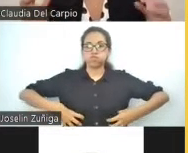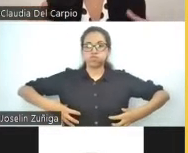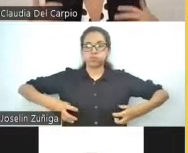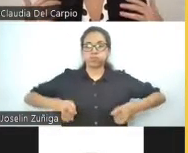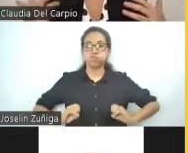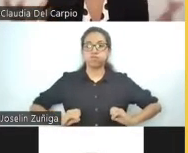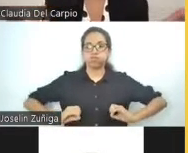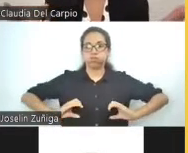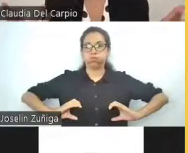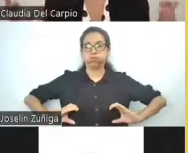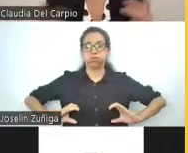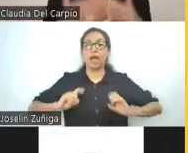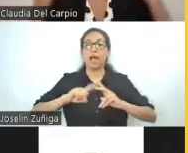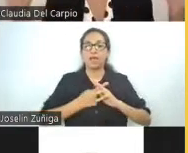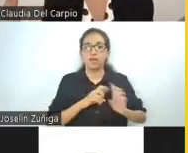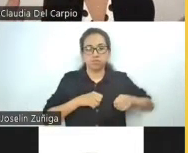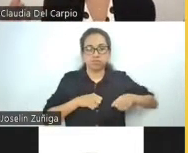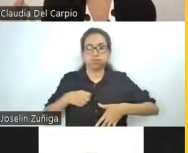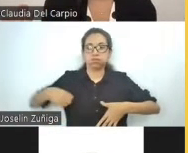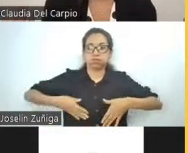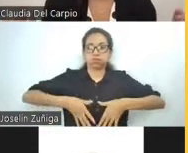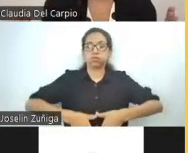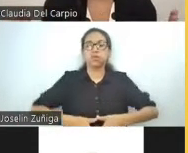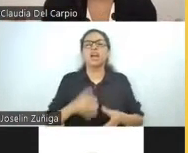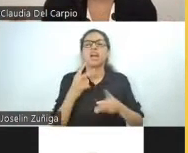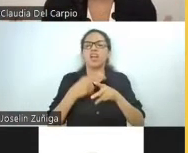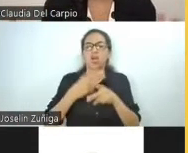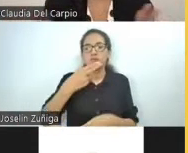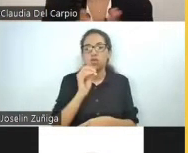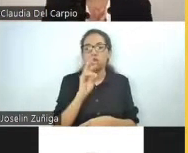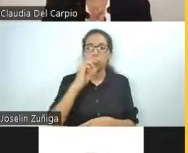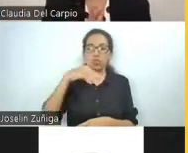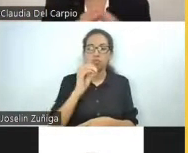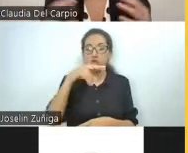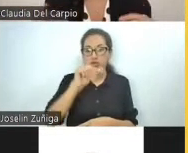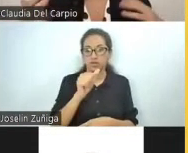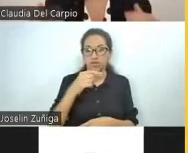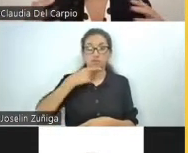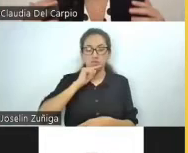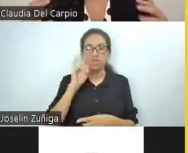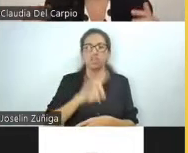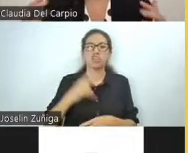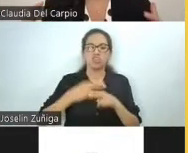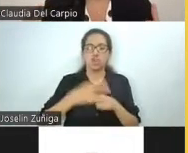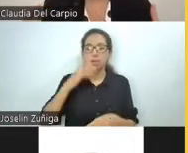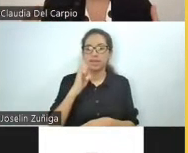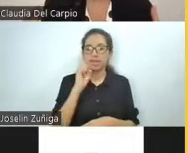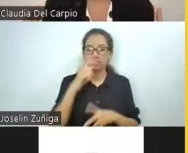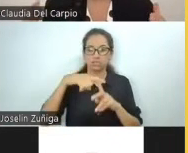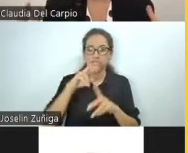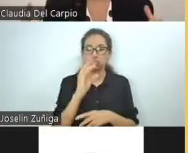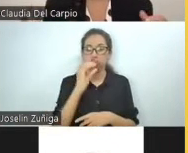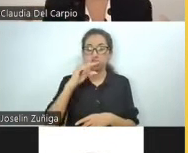producir hormonas sexuales. Y la predominante en las mujeres es el estrógeno. Entonces, cuando se empiezan a producir altos